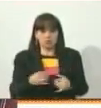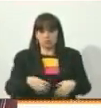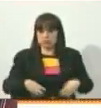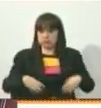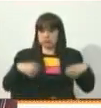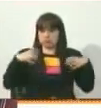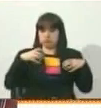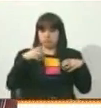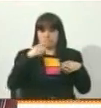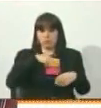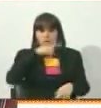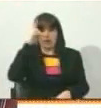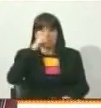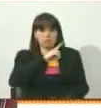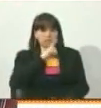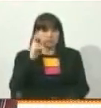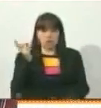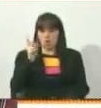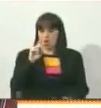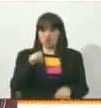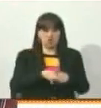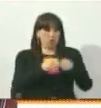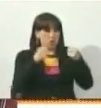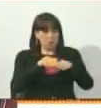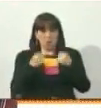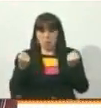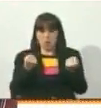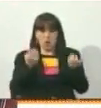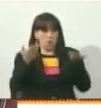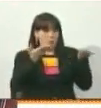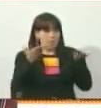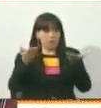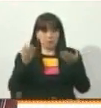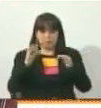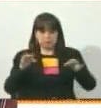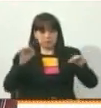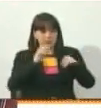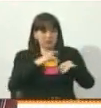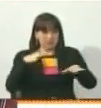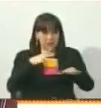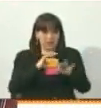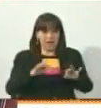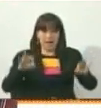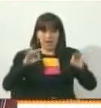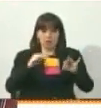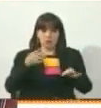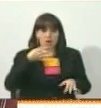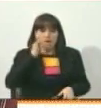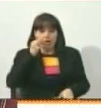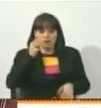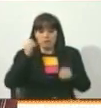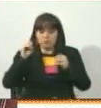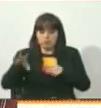no, no. Se rompen una vajilla y nadie los toca, a nosotros se nos cae una taza y nos crucifican.